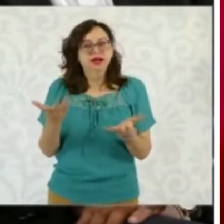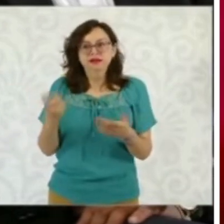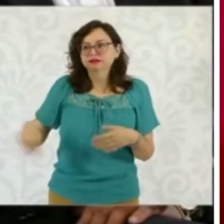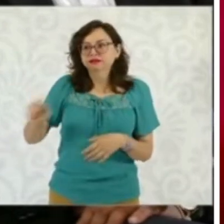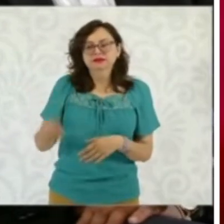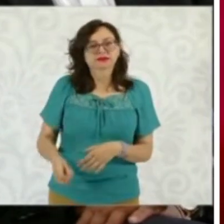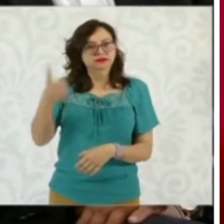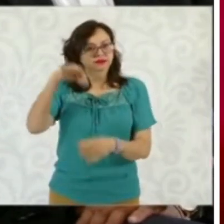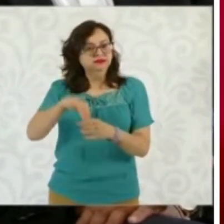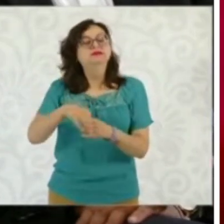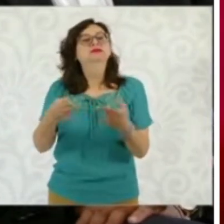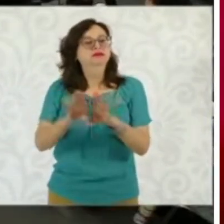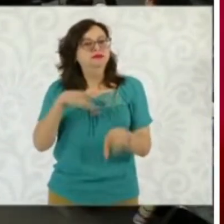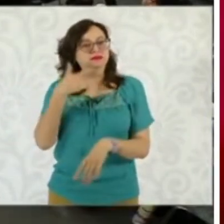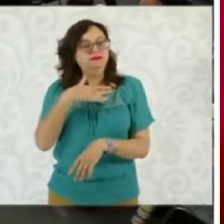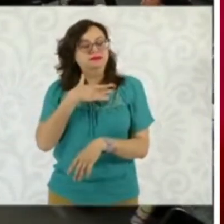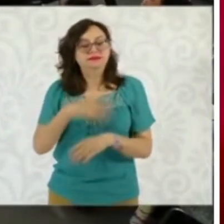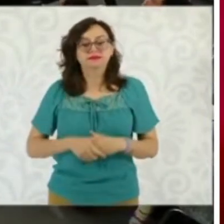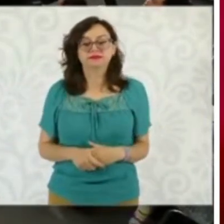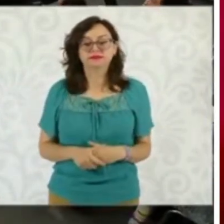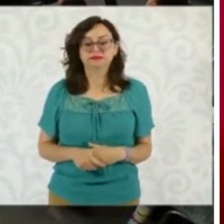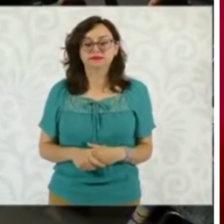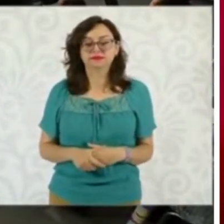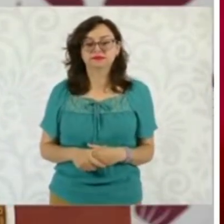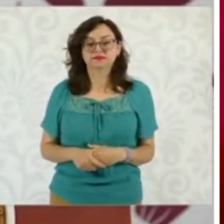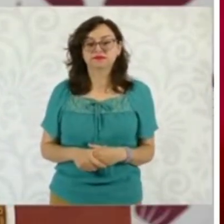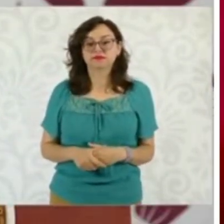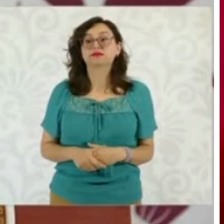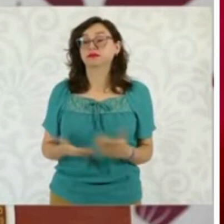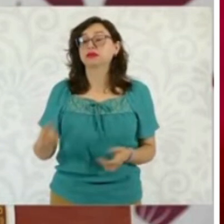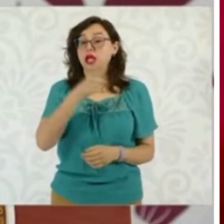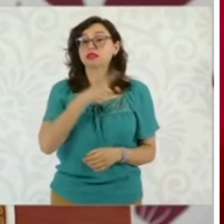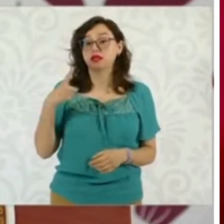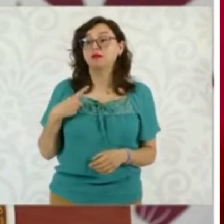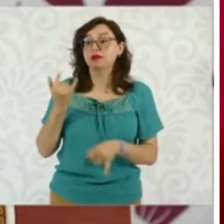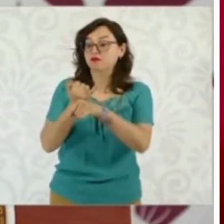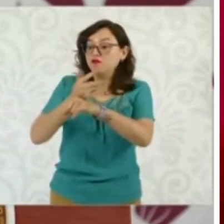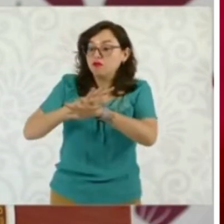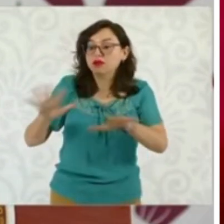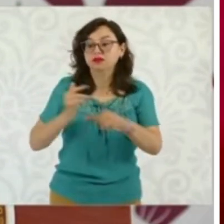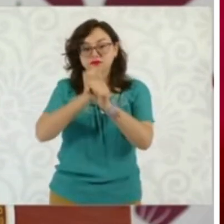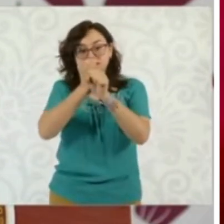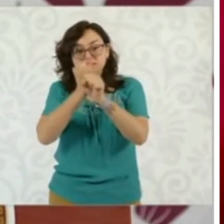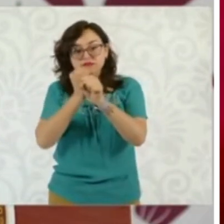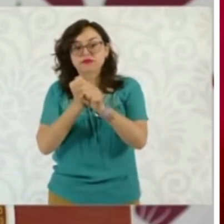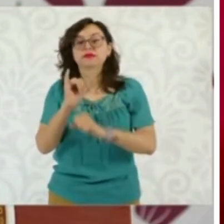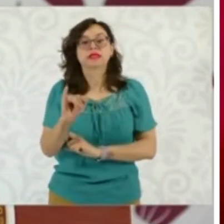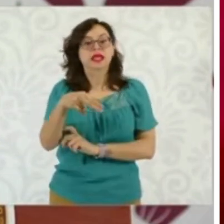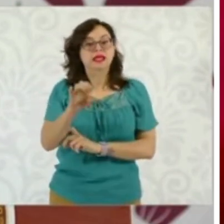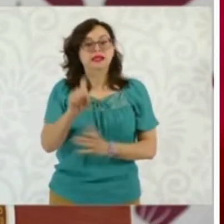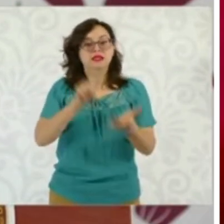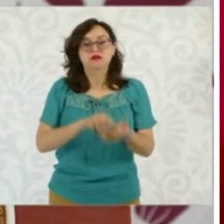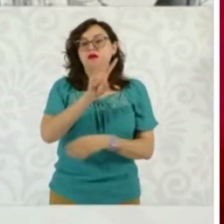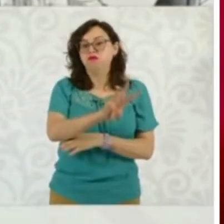de este tipo en su vida, ¿no? Pues que se informen, hay una página ahí del INE, entiendo, donde